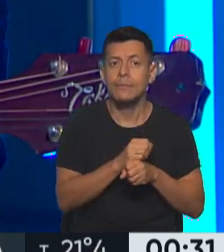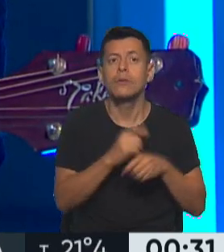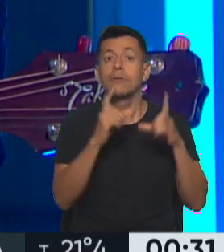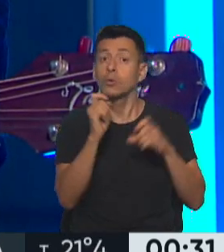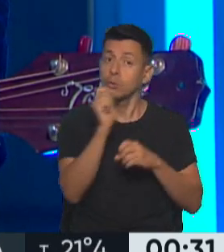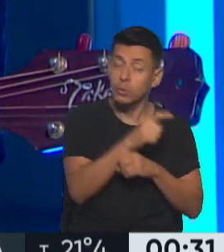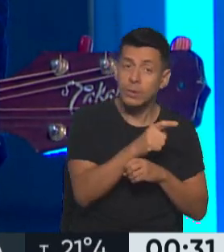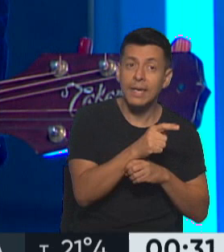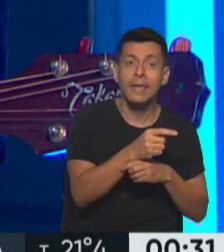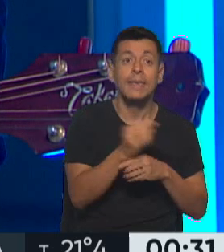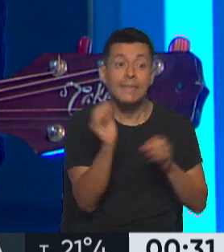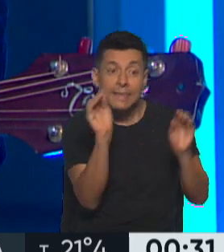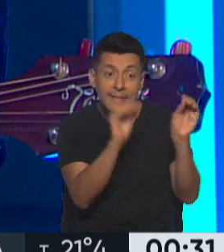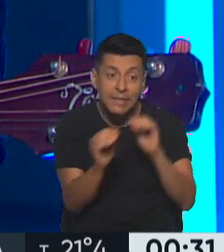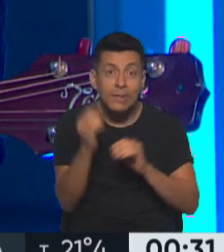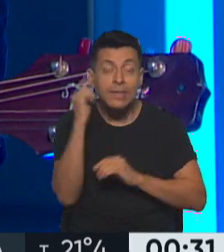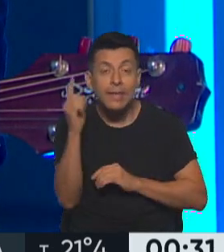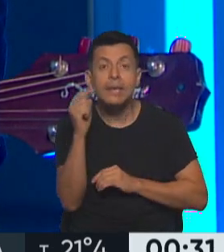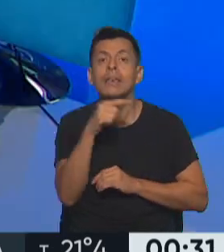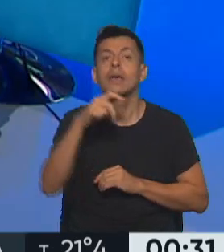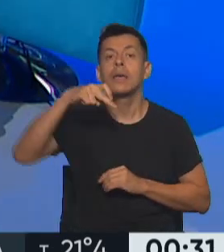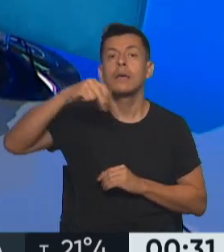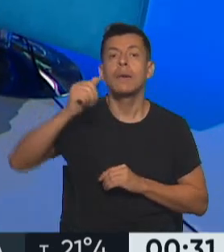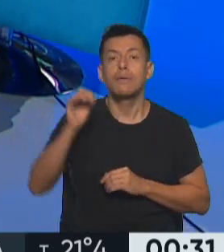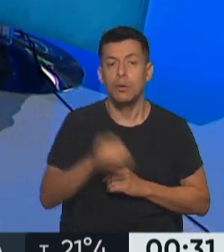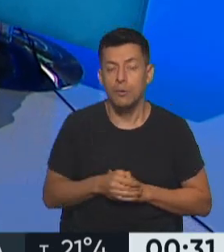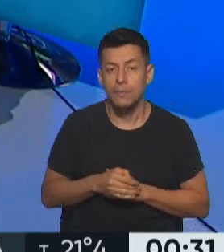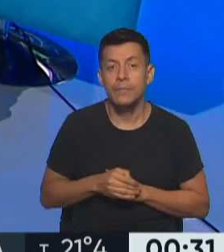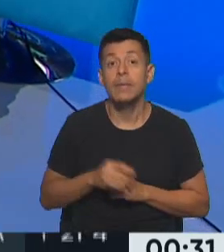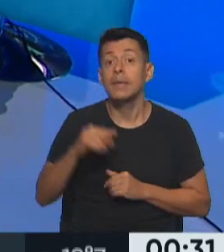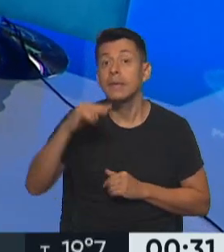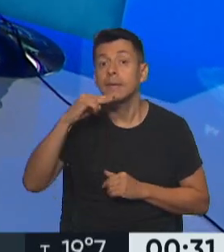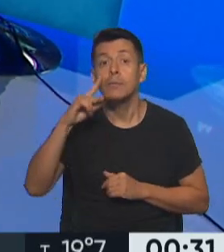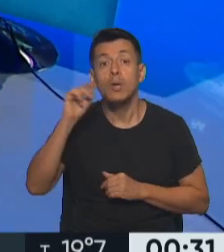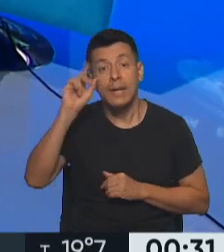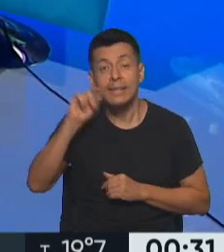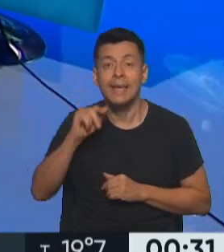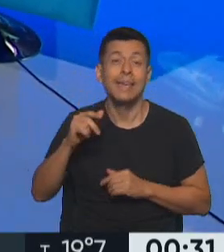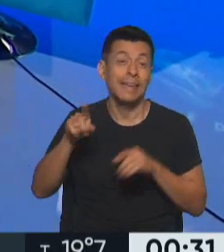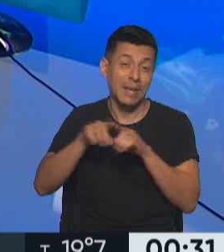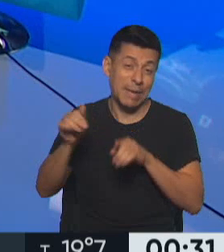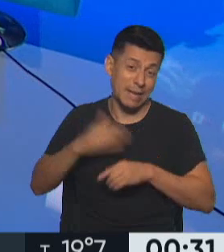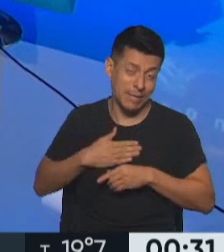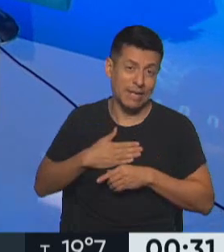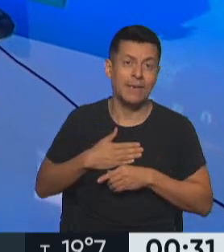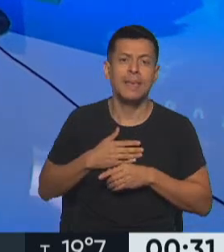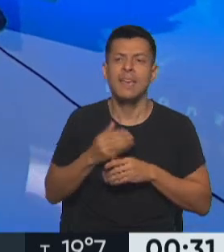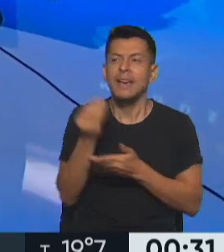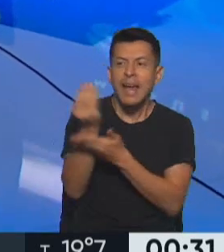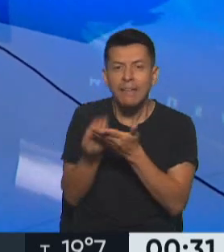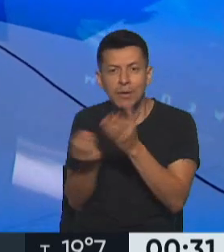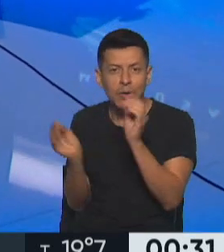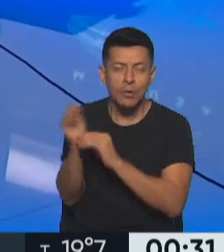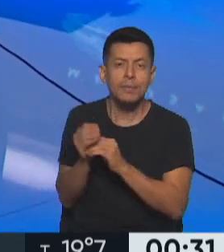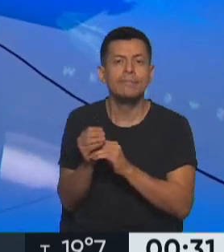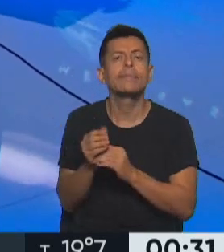diseño después y la idea es de Pablo Bordenave, que es un diseñador brutal. Y Violeta Frenkel, que es mi hermana, hizo toda la parte gráfica. Diego, despedimos a